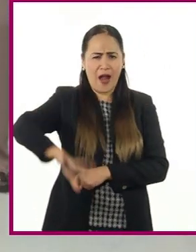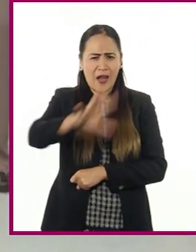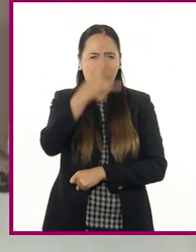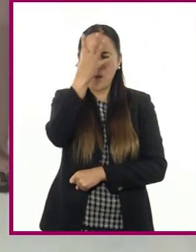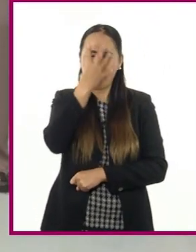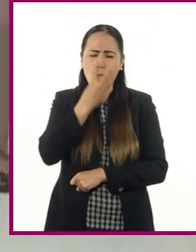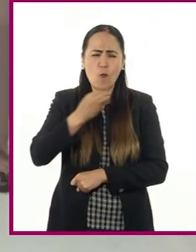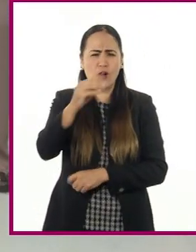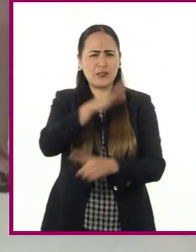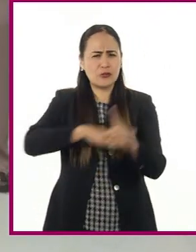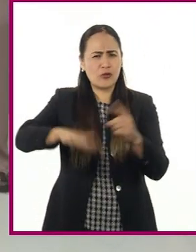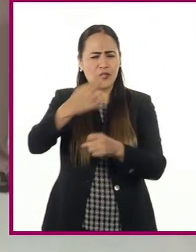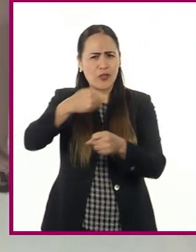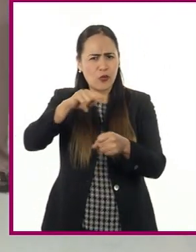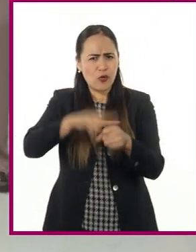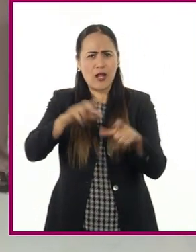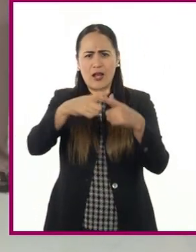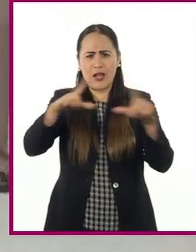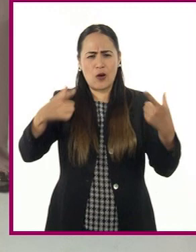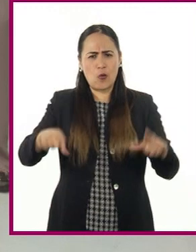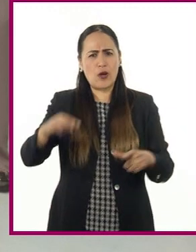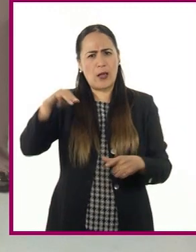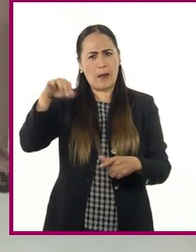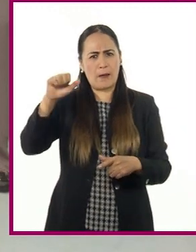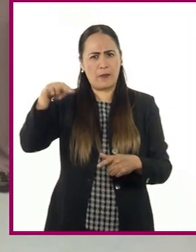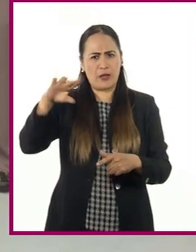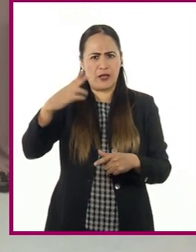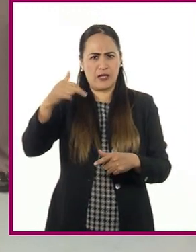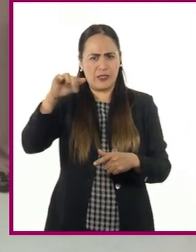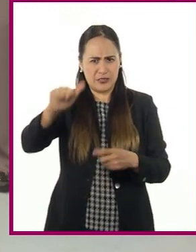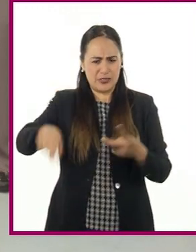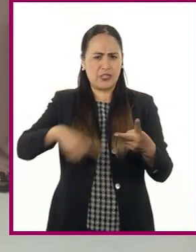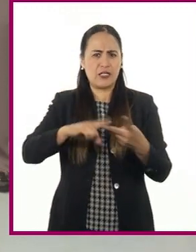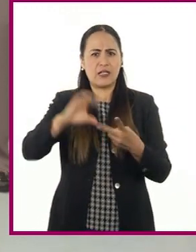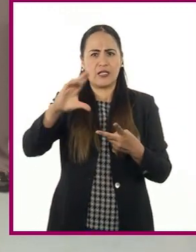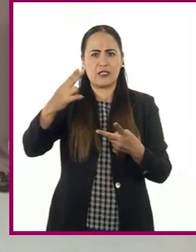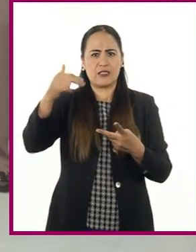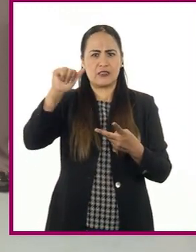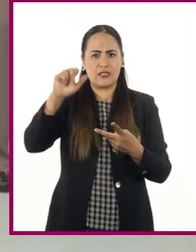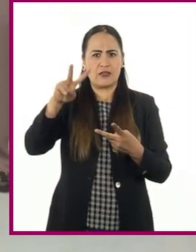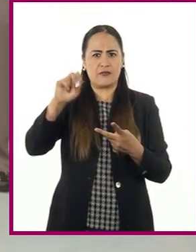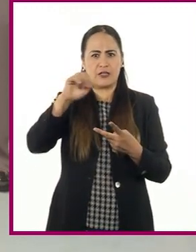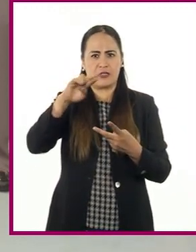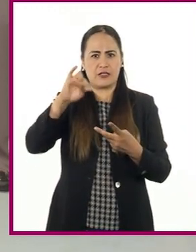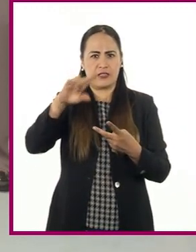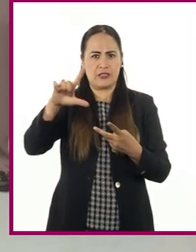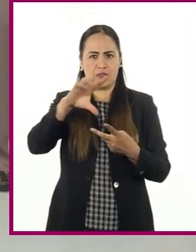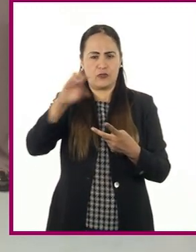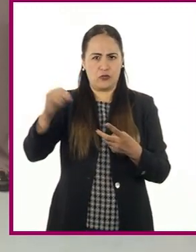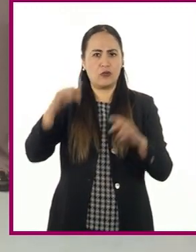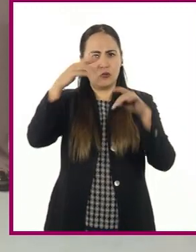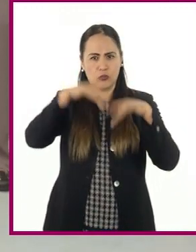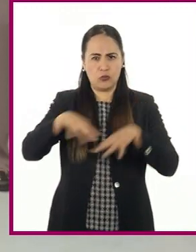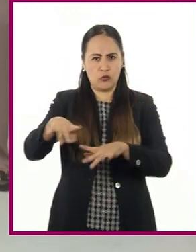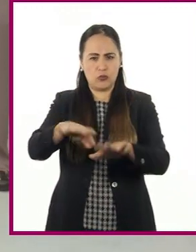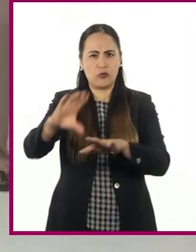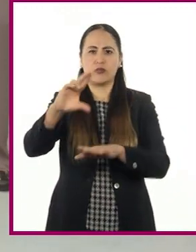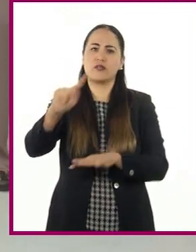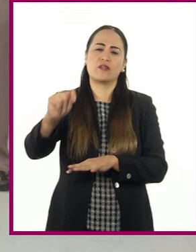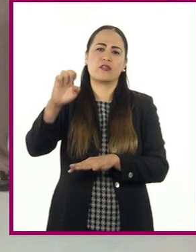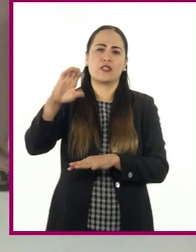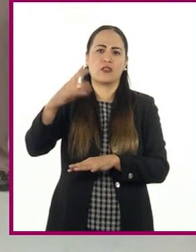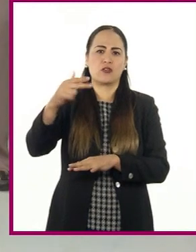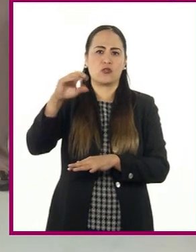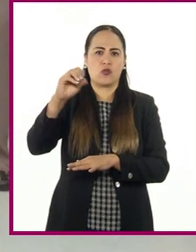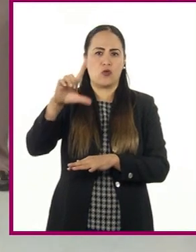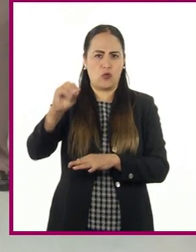naturales, como la Laguna de la Mancha, la Barranca de Chavarrillo y las cascadas de Texolo, La Monja